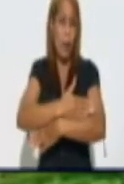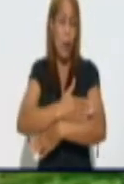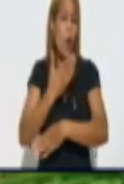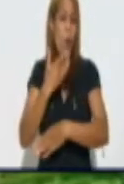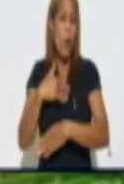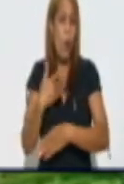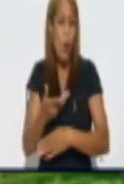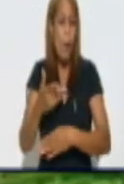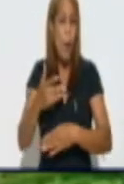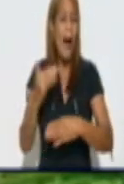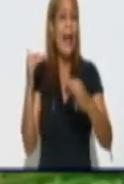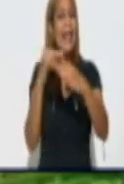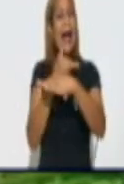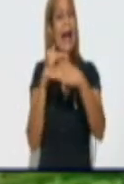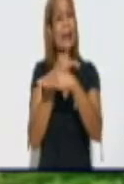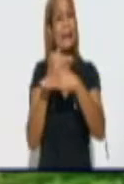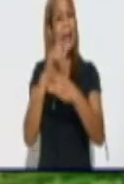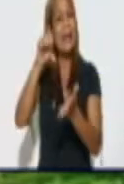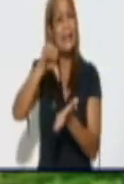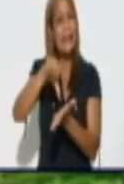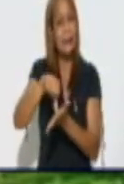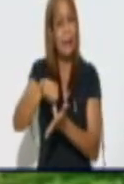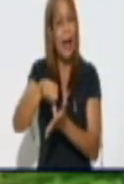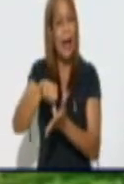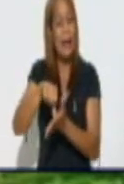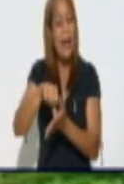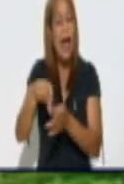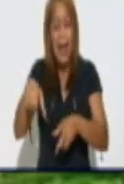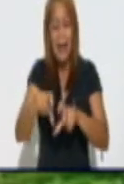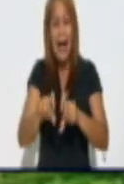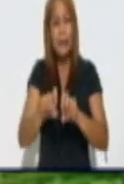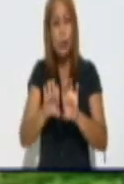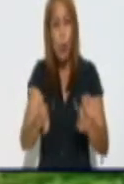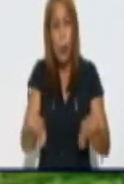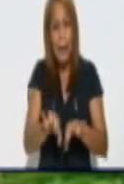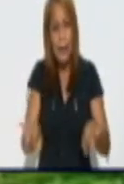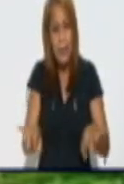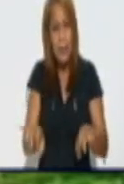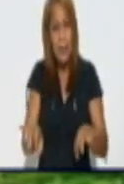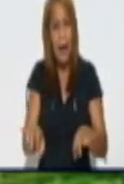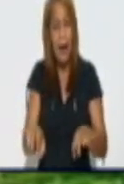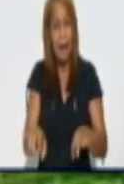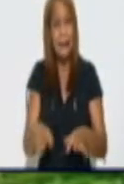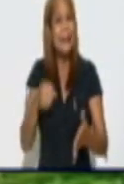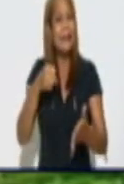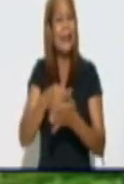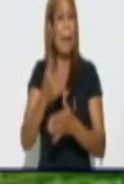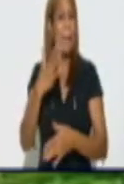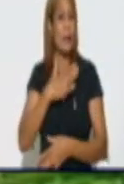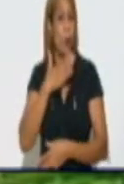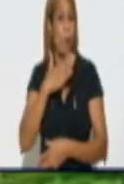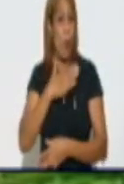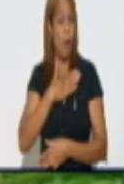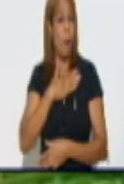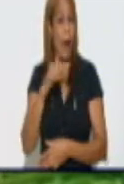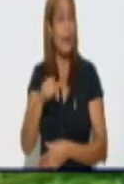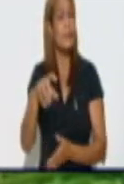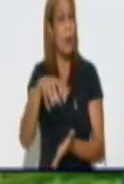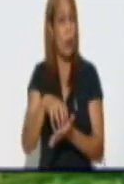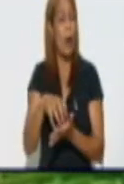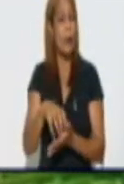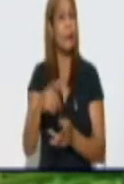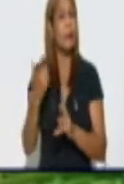de la carretera central, el alcantarillado de Pedro Pompa, una zona muy necesitada de ello, y el